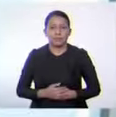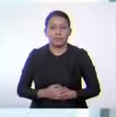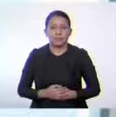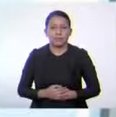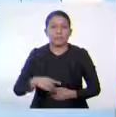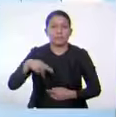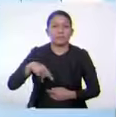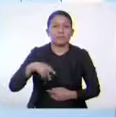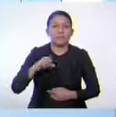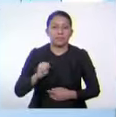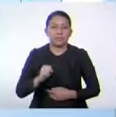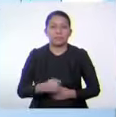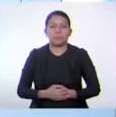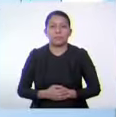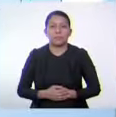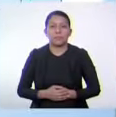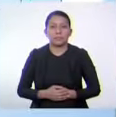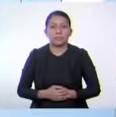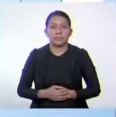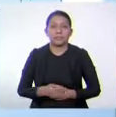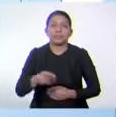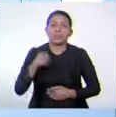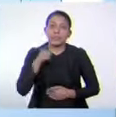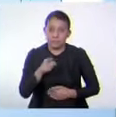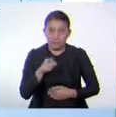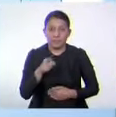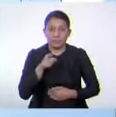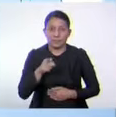PZ. Y esta es la configuración